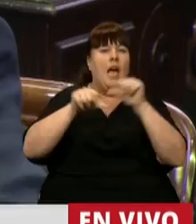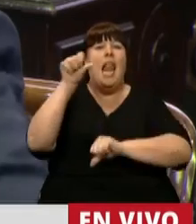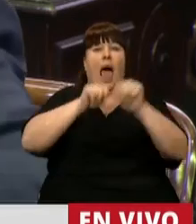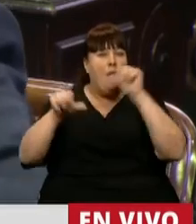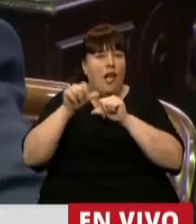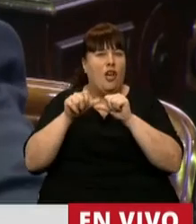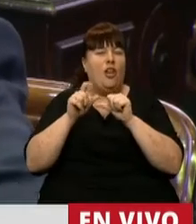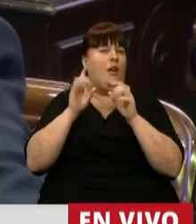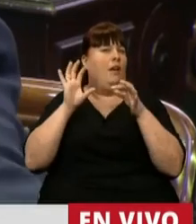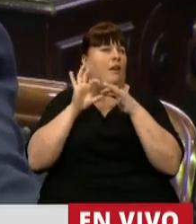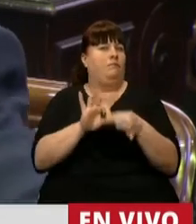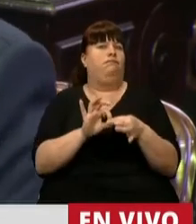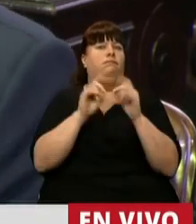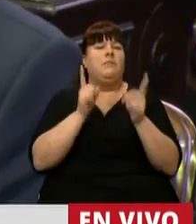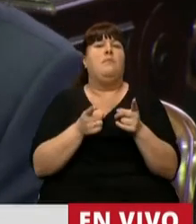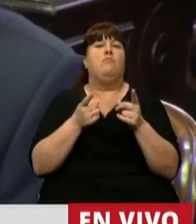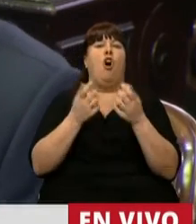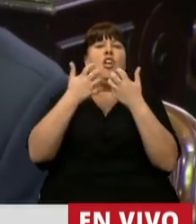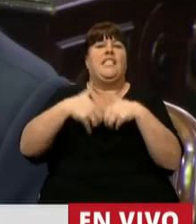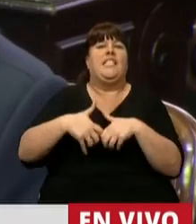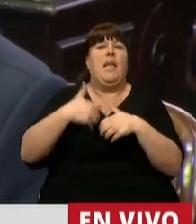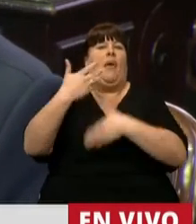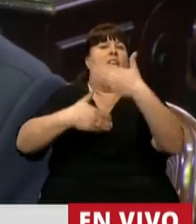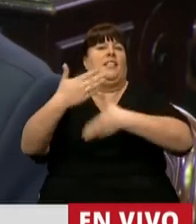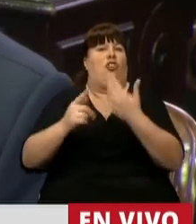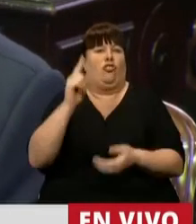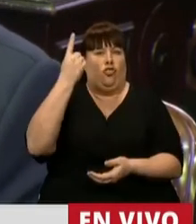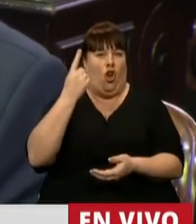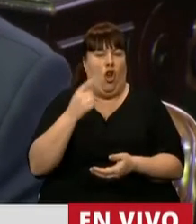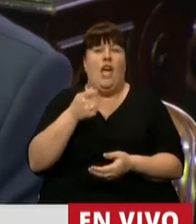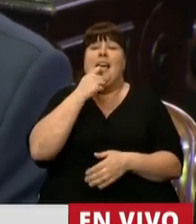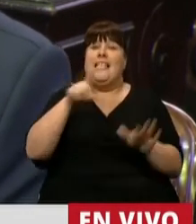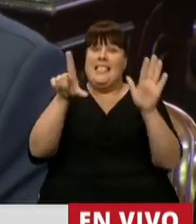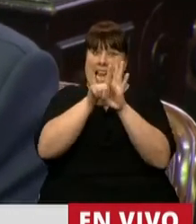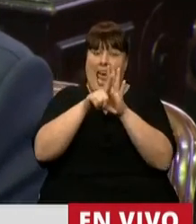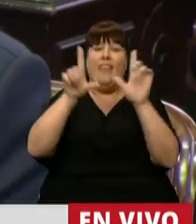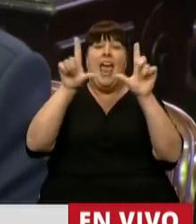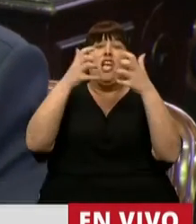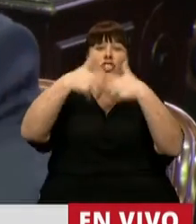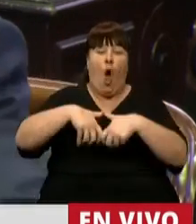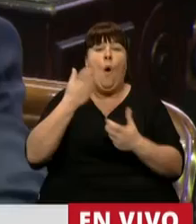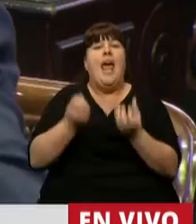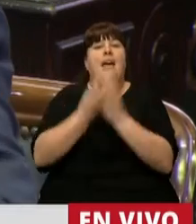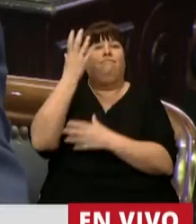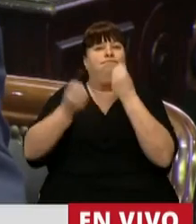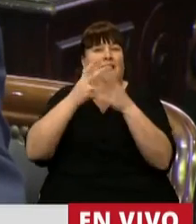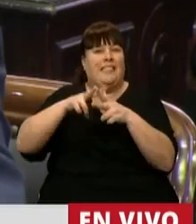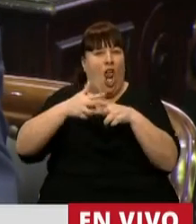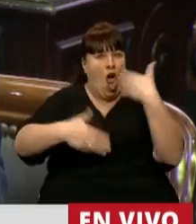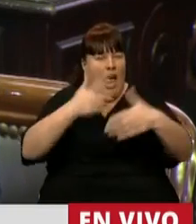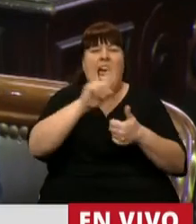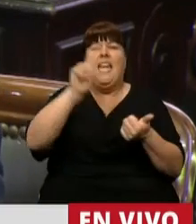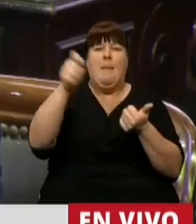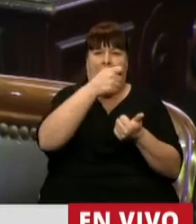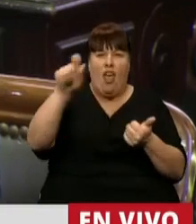laboratorios siguen atados del sistema del autodesarrollo. Porque si la ley es del software y de la economía del conocimiento, ni